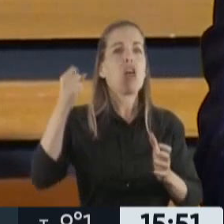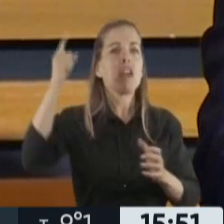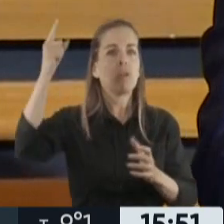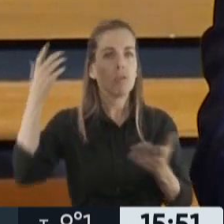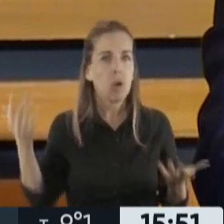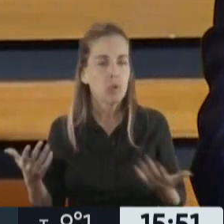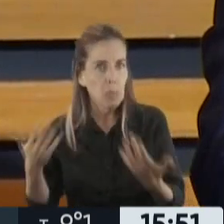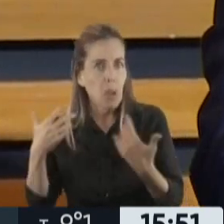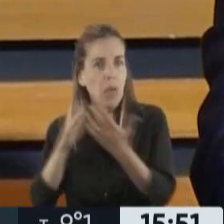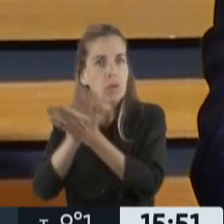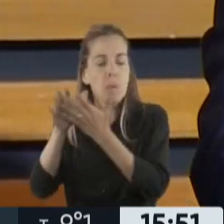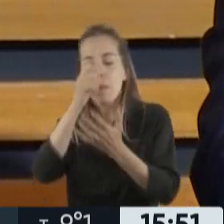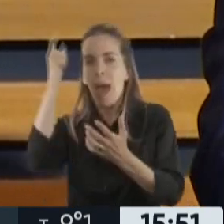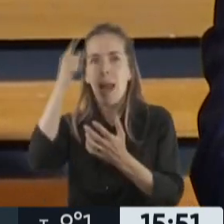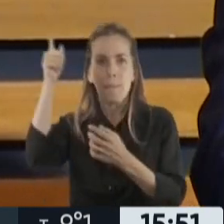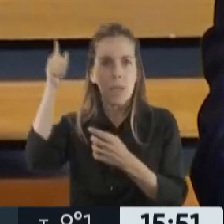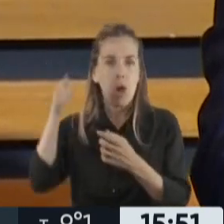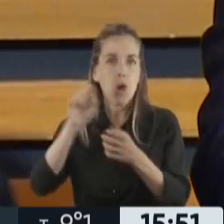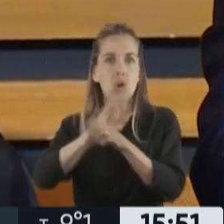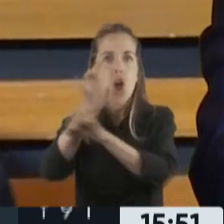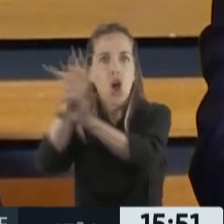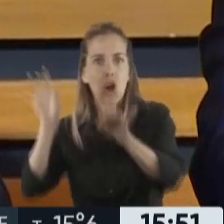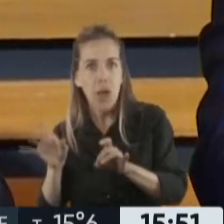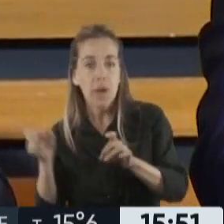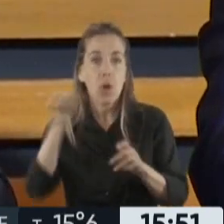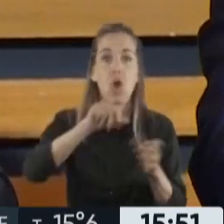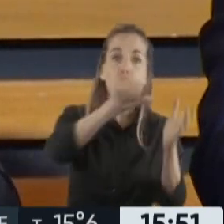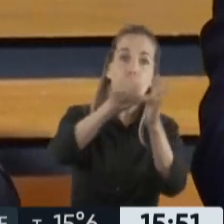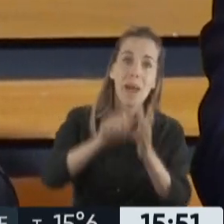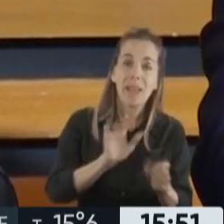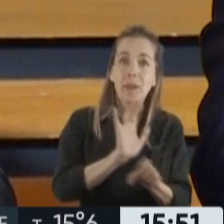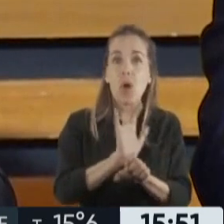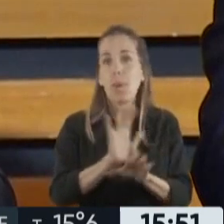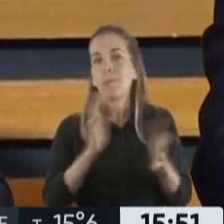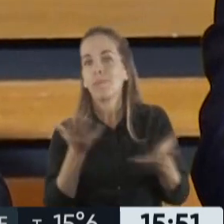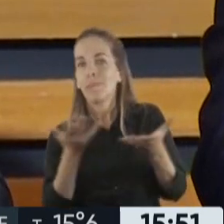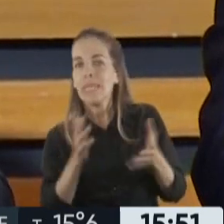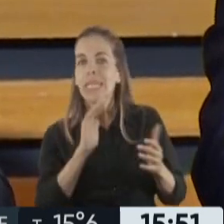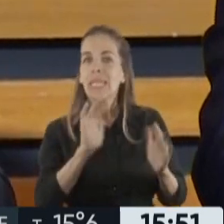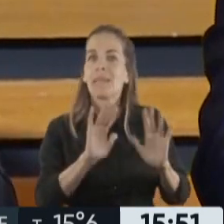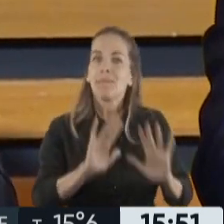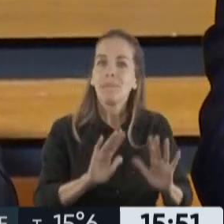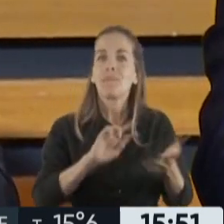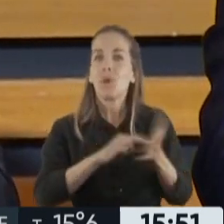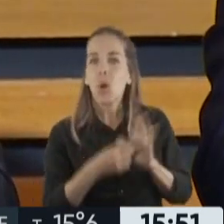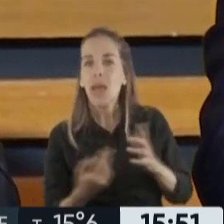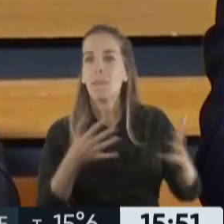podían hacer frente mejor a la pandemia y con países más postergados, como el nuestro, que